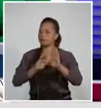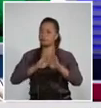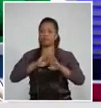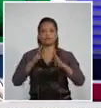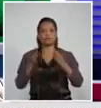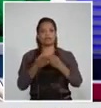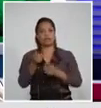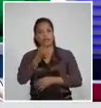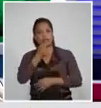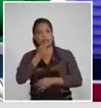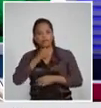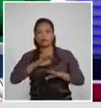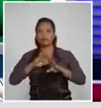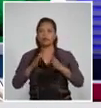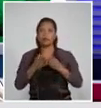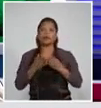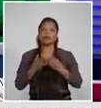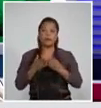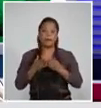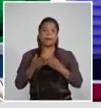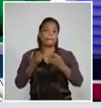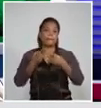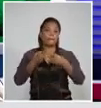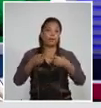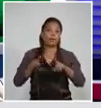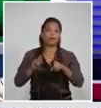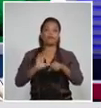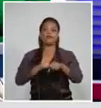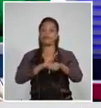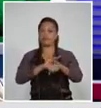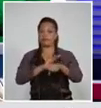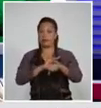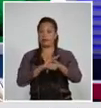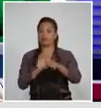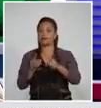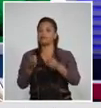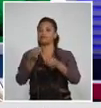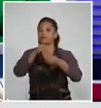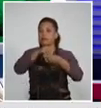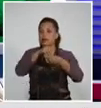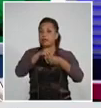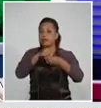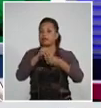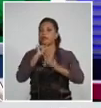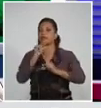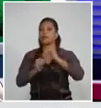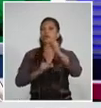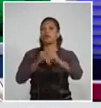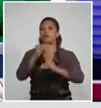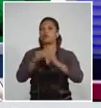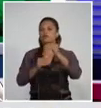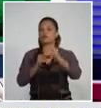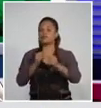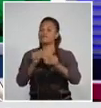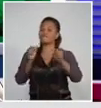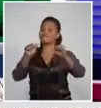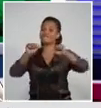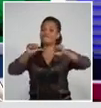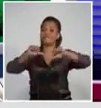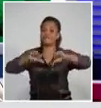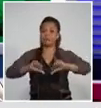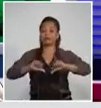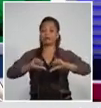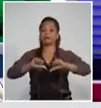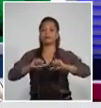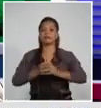en cuenta las comorbilidades que lo acompañaban y la evolución desfavorable que tuvo desde